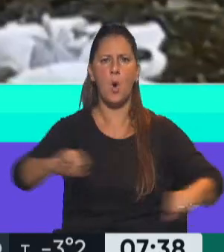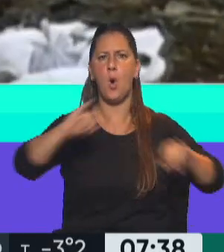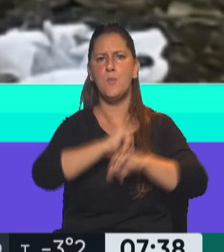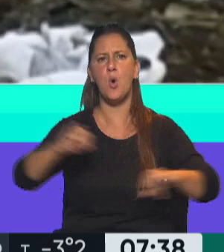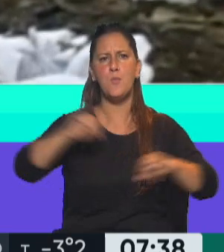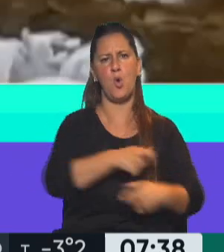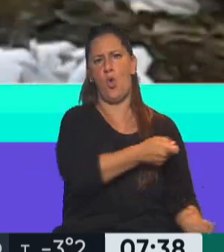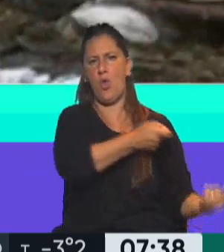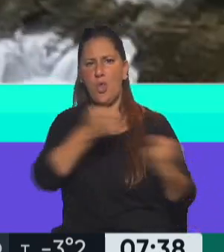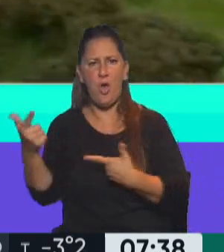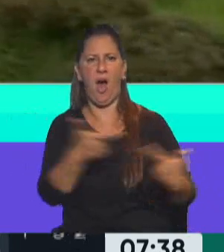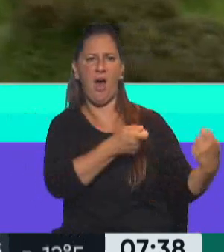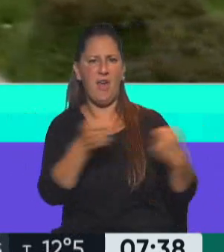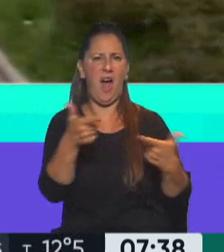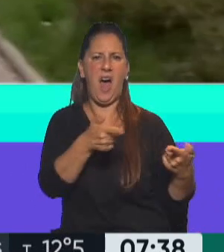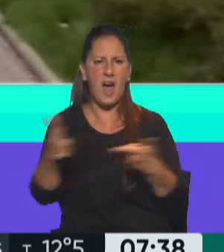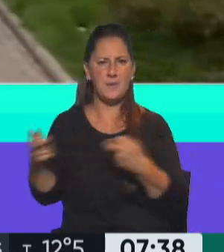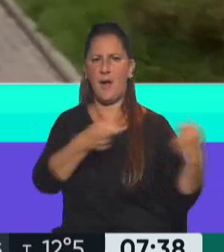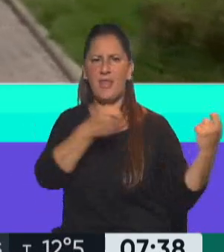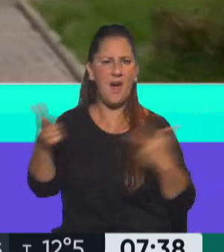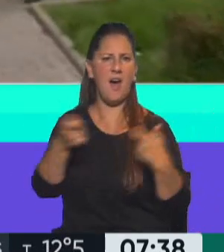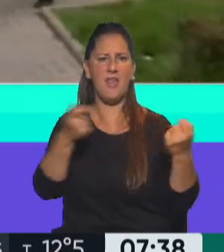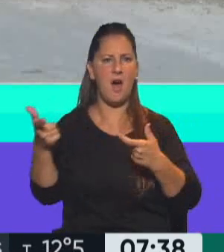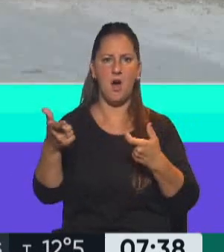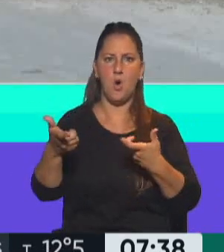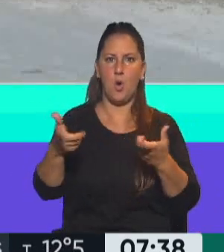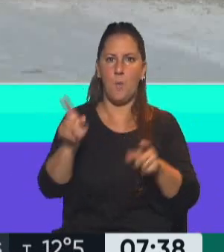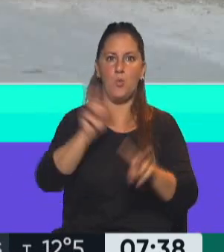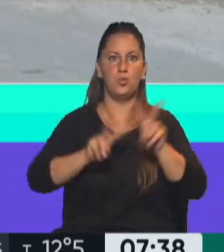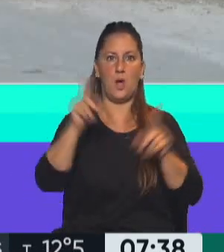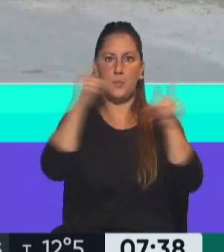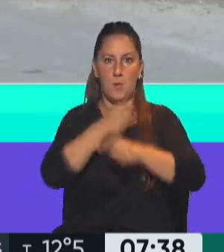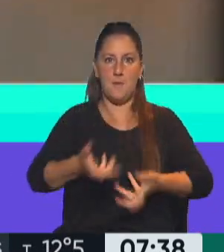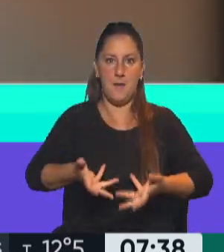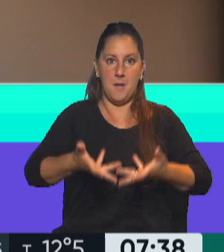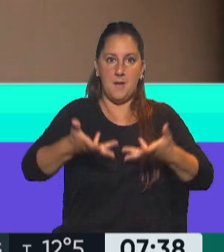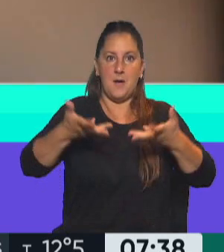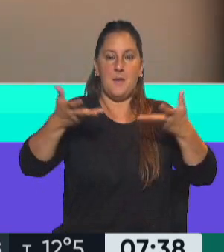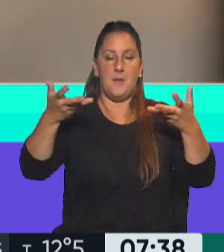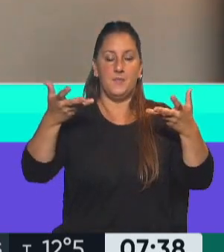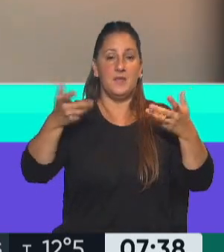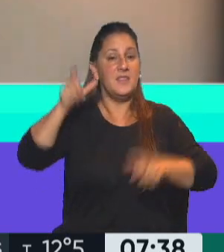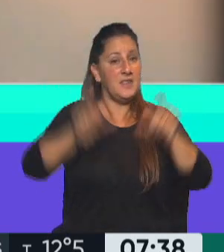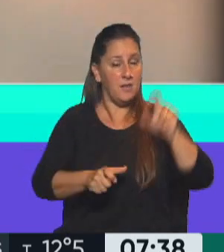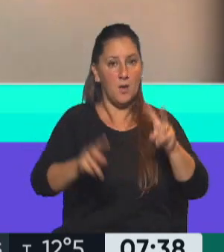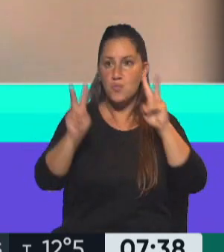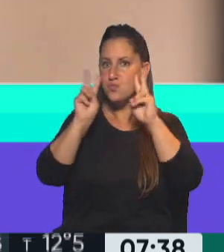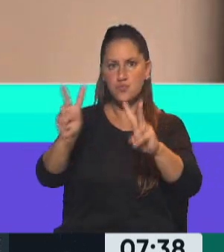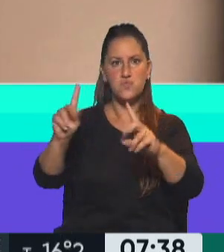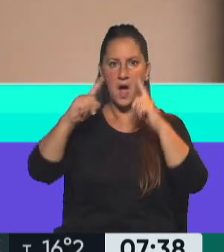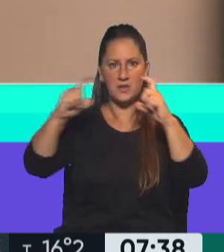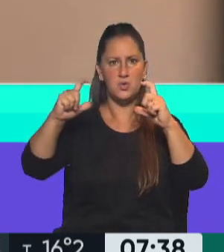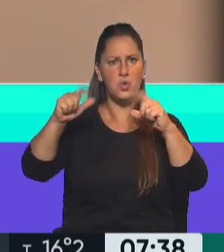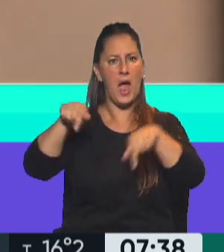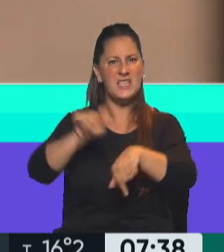armas a Ucrania, todos empezaron a armarla, a escalar este conflicto. Y todo el mundo prestó atención ahí. Antes